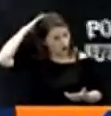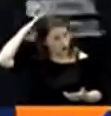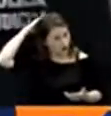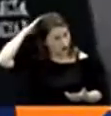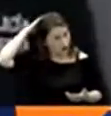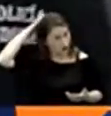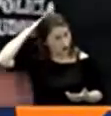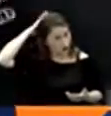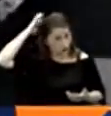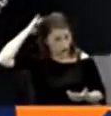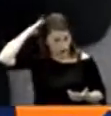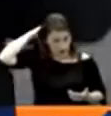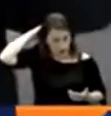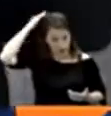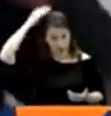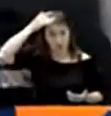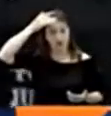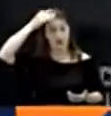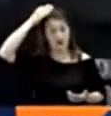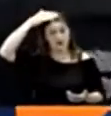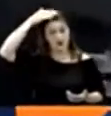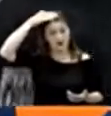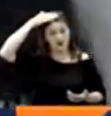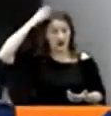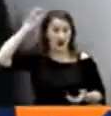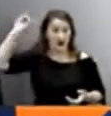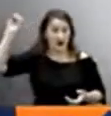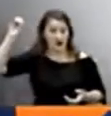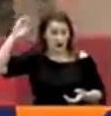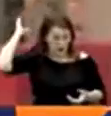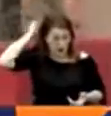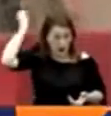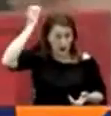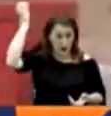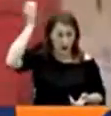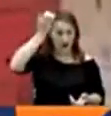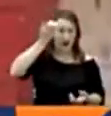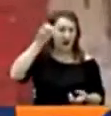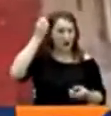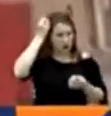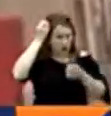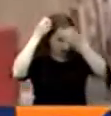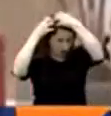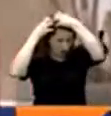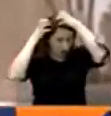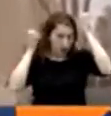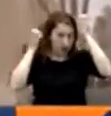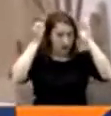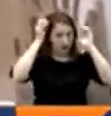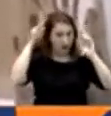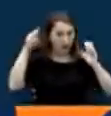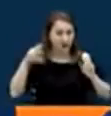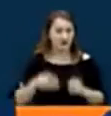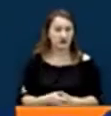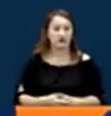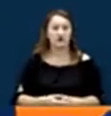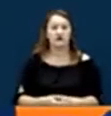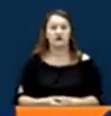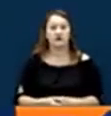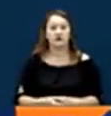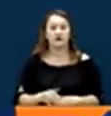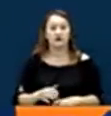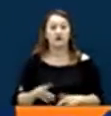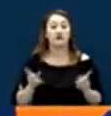región parietal derecha, con exposición de masa encefálica. Paso seguido, describió el ataque a su mascota.